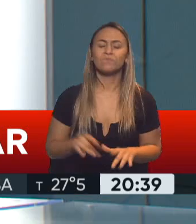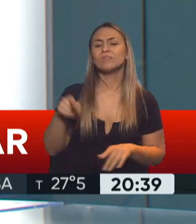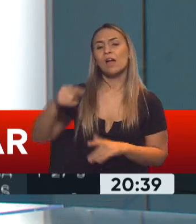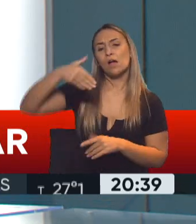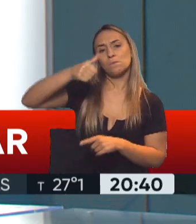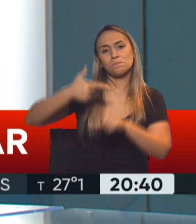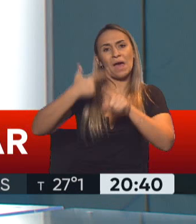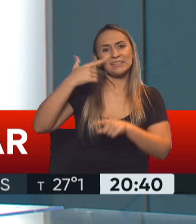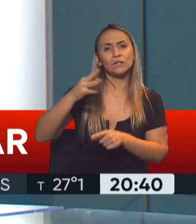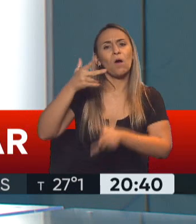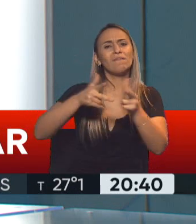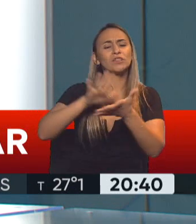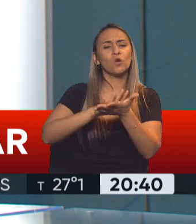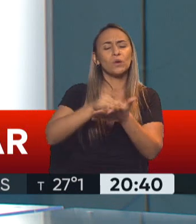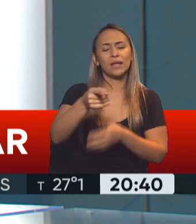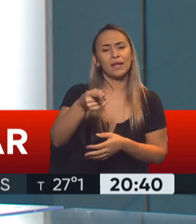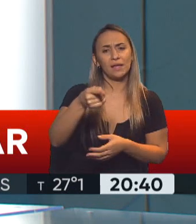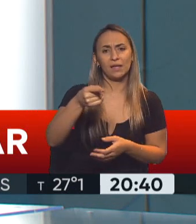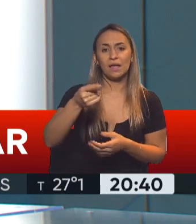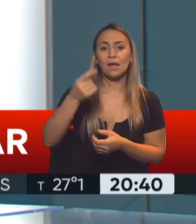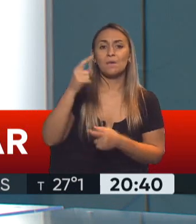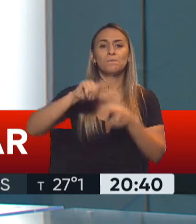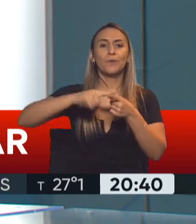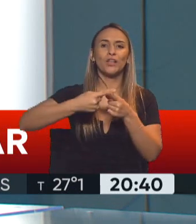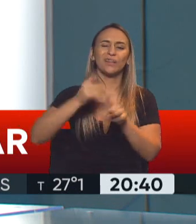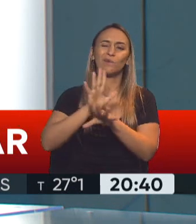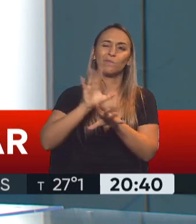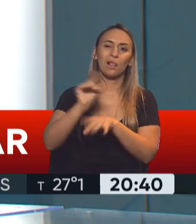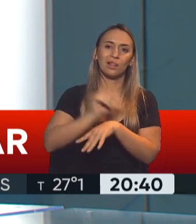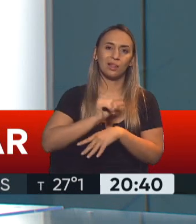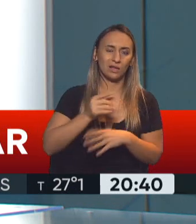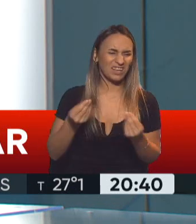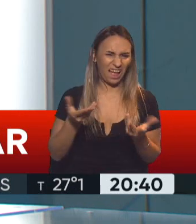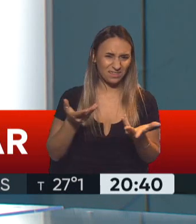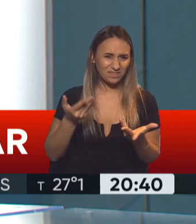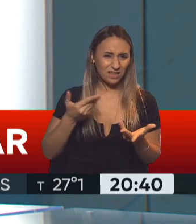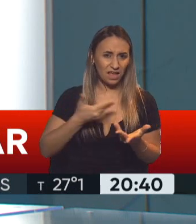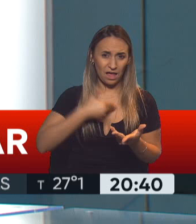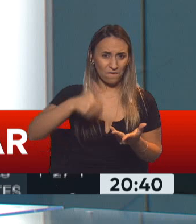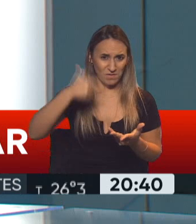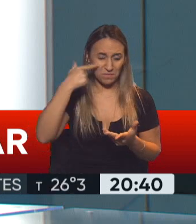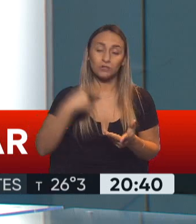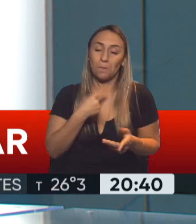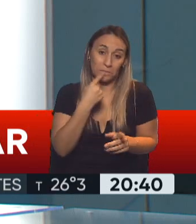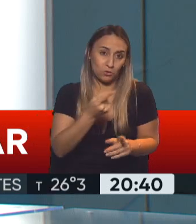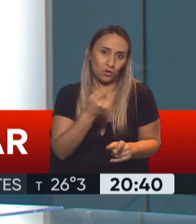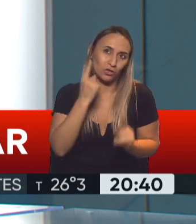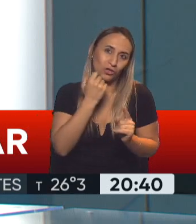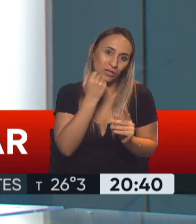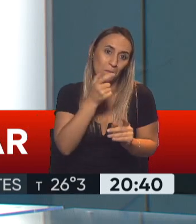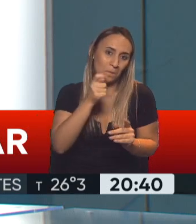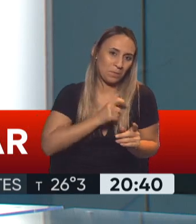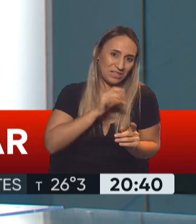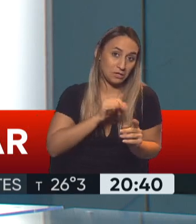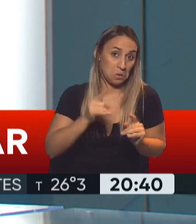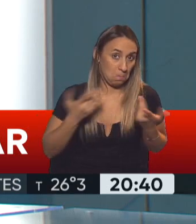préstamo político el fondo monetario en algún punto te pregunto no no creo que lo corresponder no prevé algún